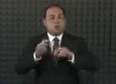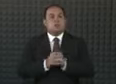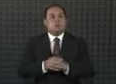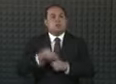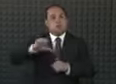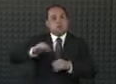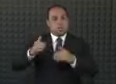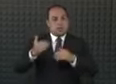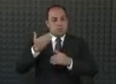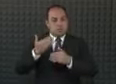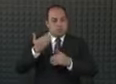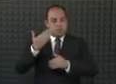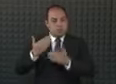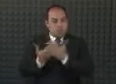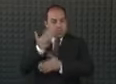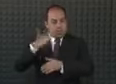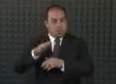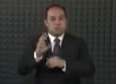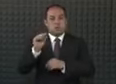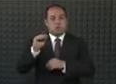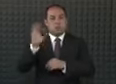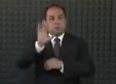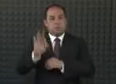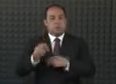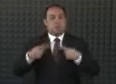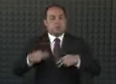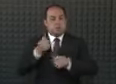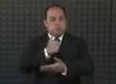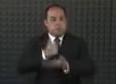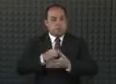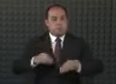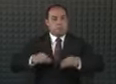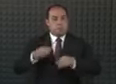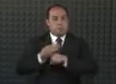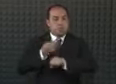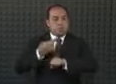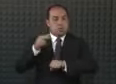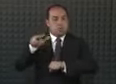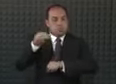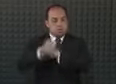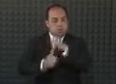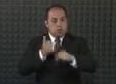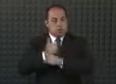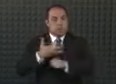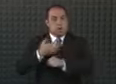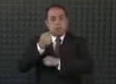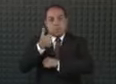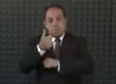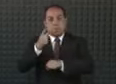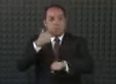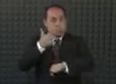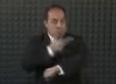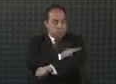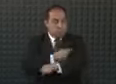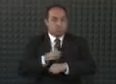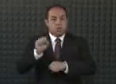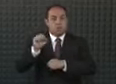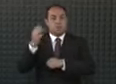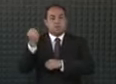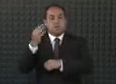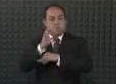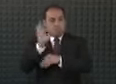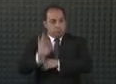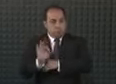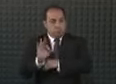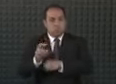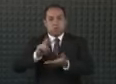las 10 de la mañana? El 90% de las personas de la ciudad mayores de 18 años ya cuentan con por lo menos una dosis y el 69%